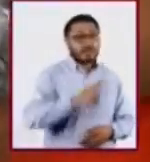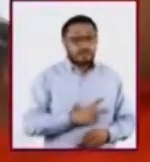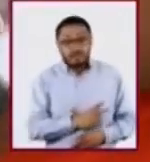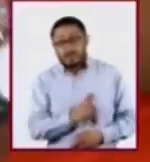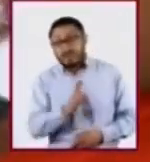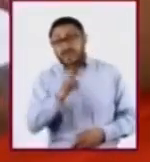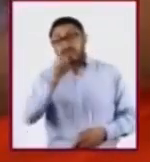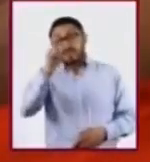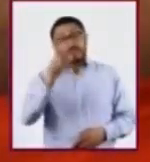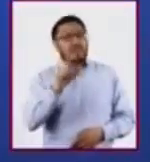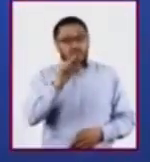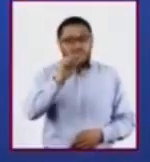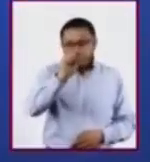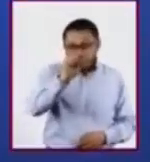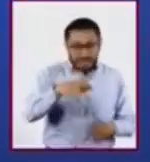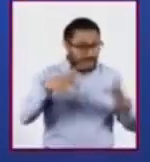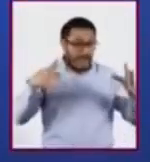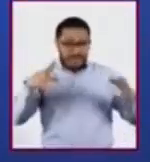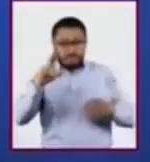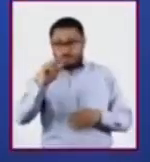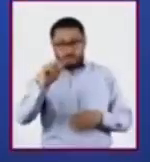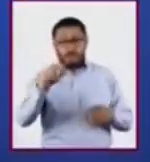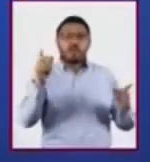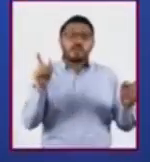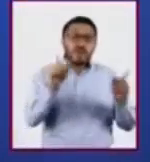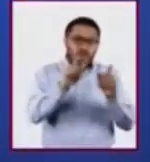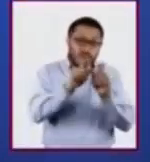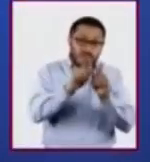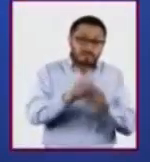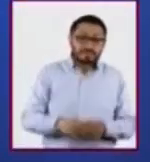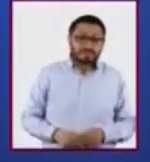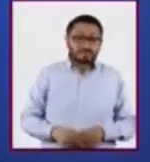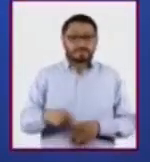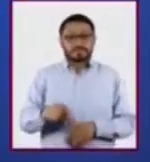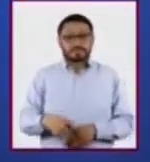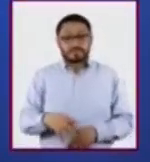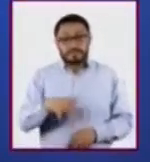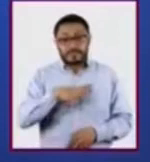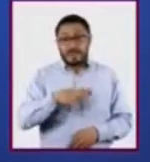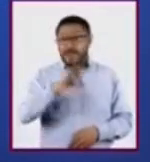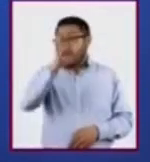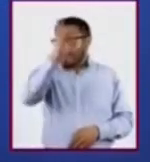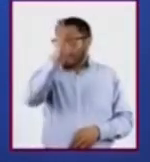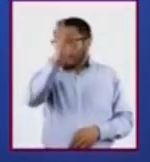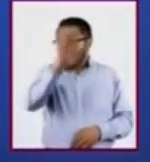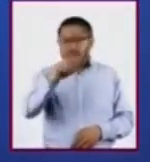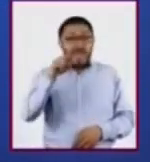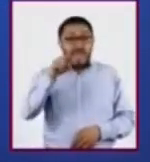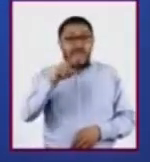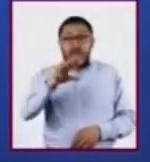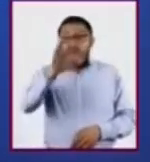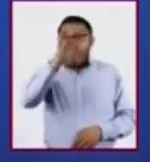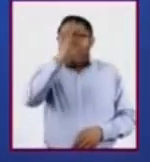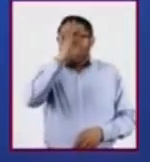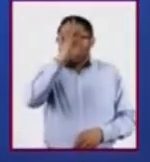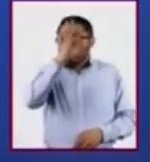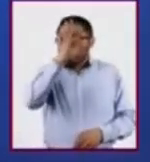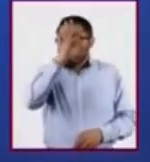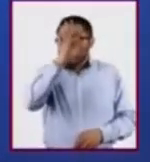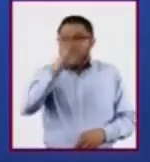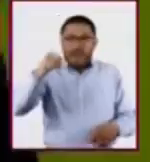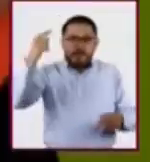pequeña, no tan grande, para que no se vaya a desbaratar nuestra botella, y va a quedar un orificio. En este orificio vamos a